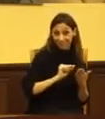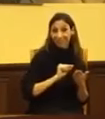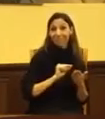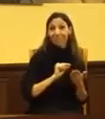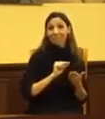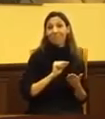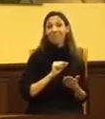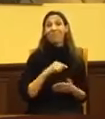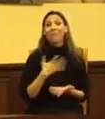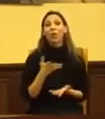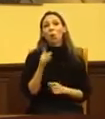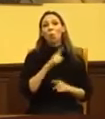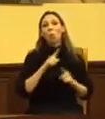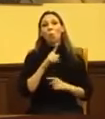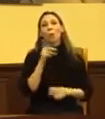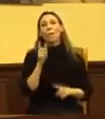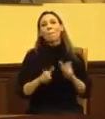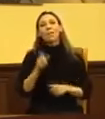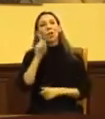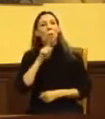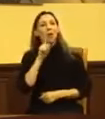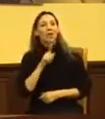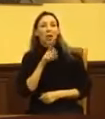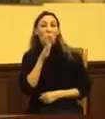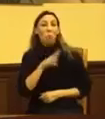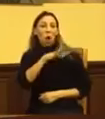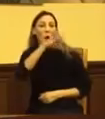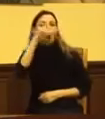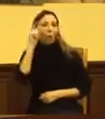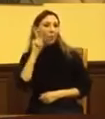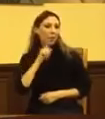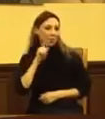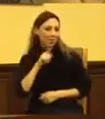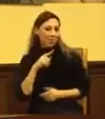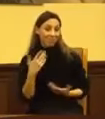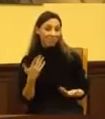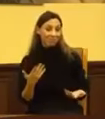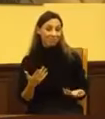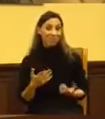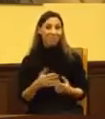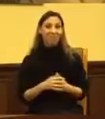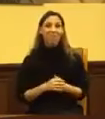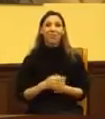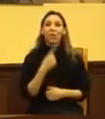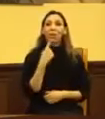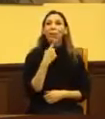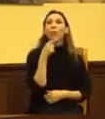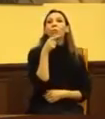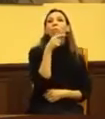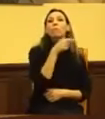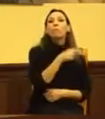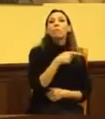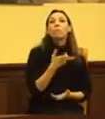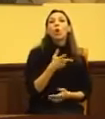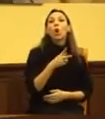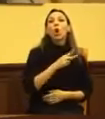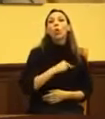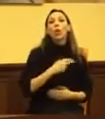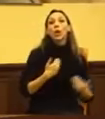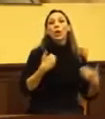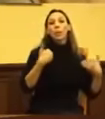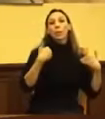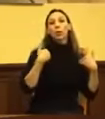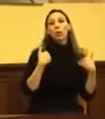Es el problema de los mentirosos, que además olvidan las mentiras, según las acaban de formular. Dice usted que el concejal responsable